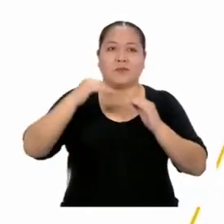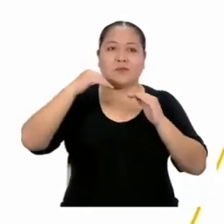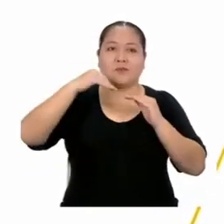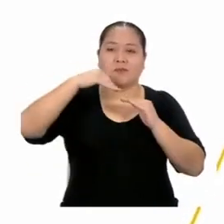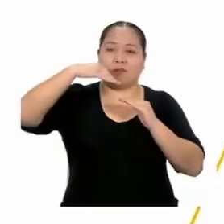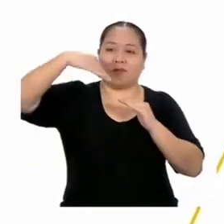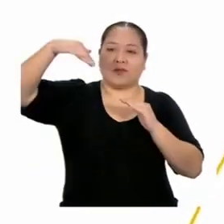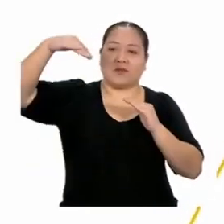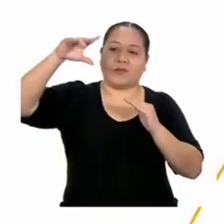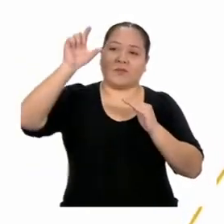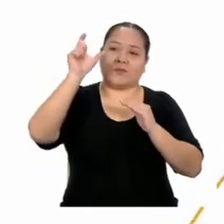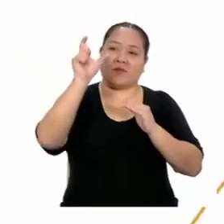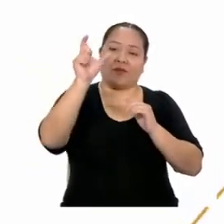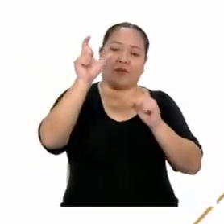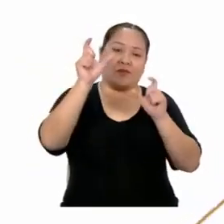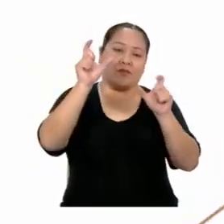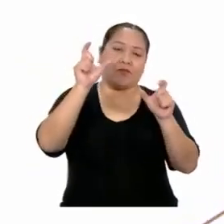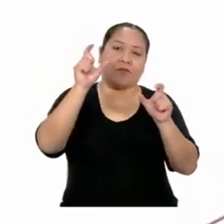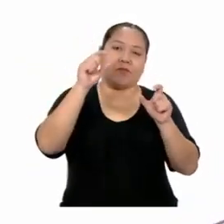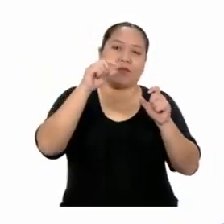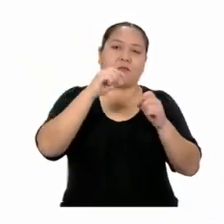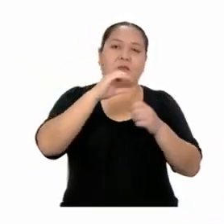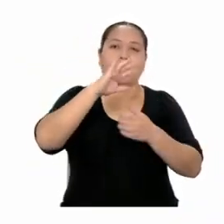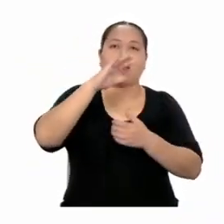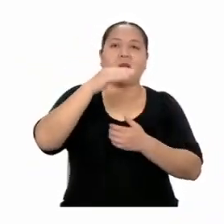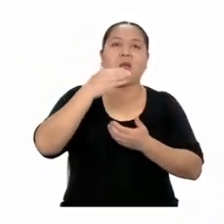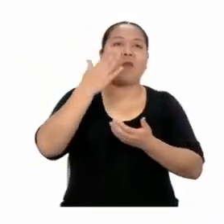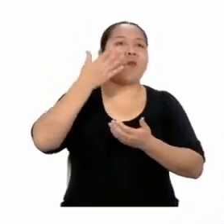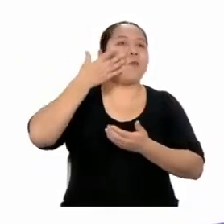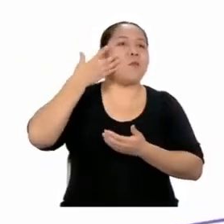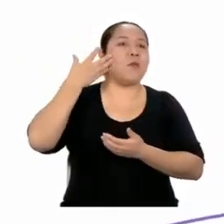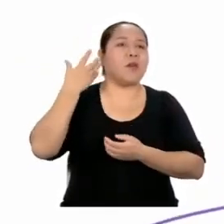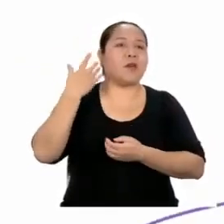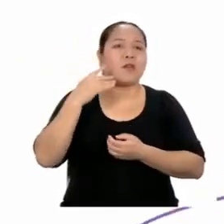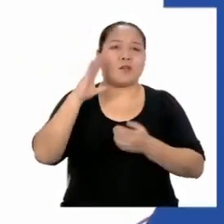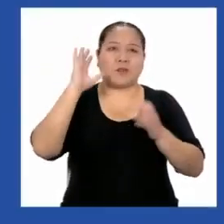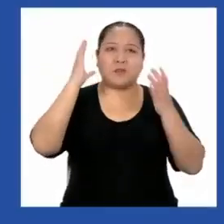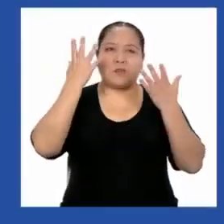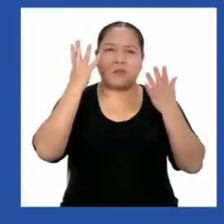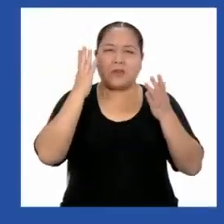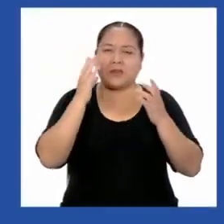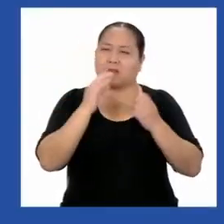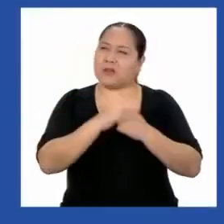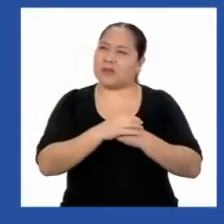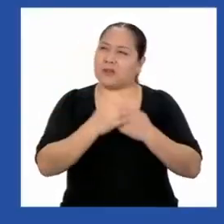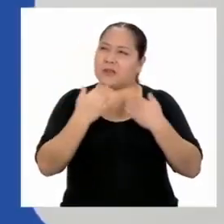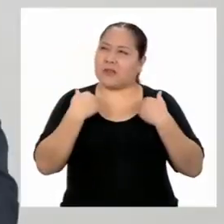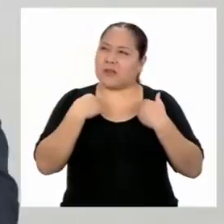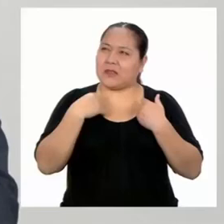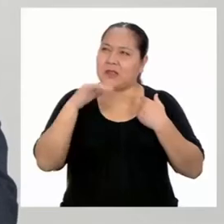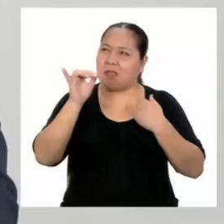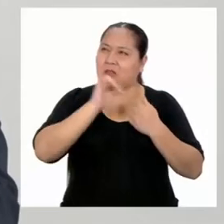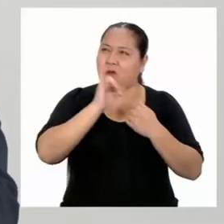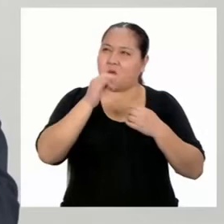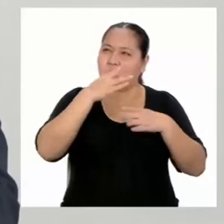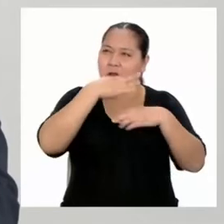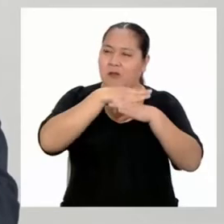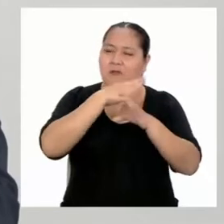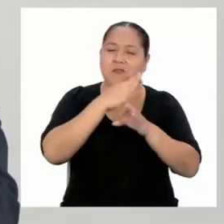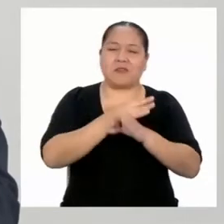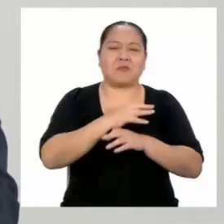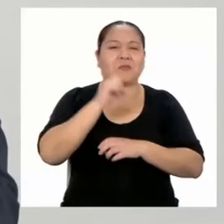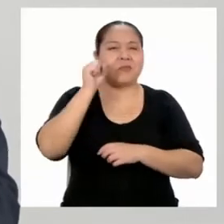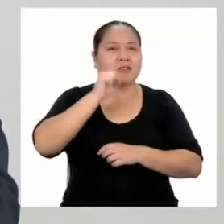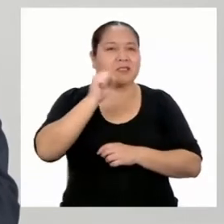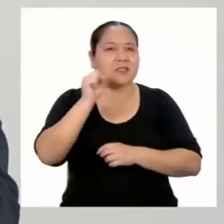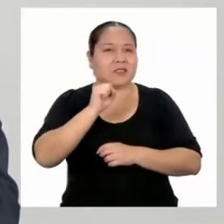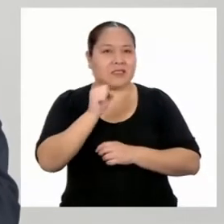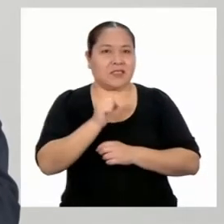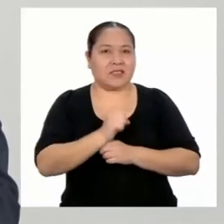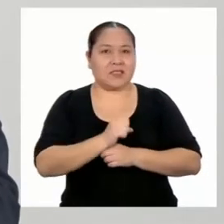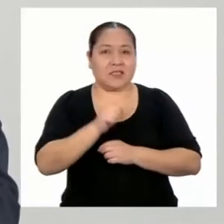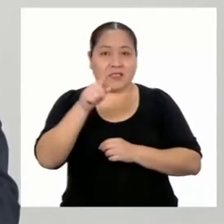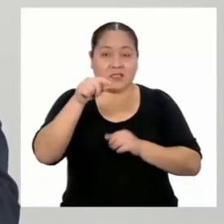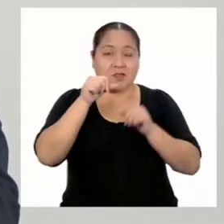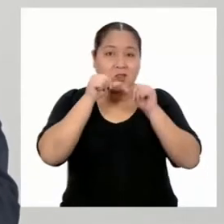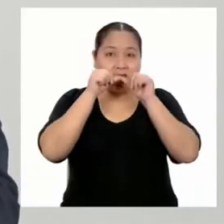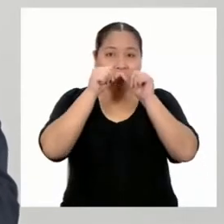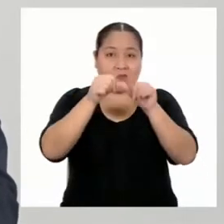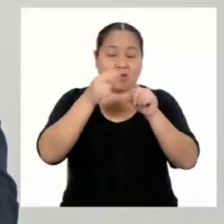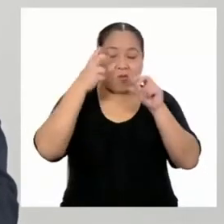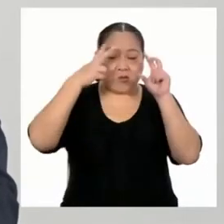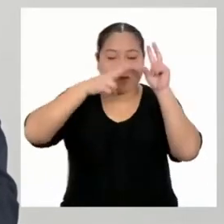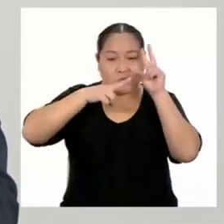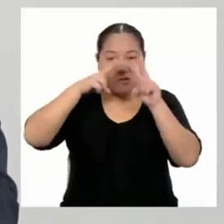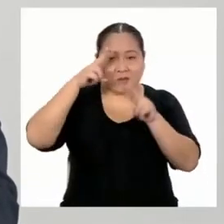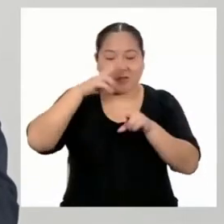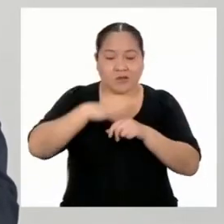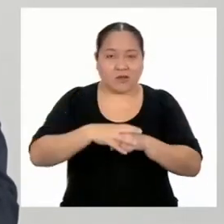dos espacios en blanco. Hasta parece que tuvieran la misma forma. Así es, Yanira. Si seguimos